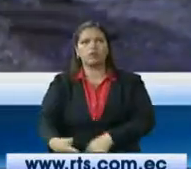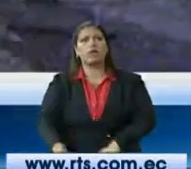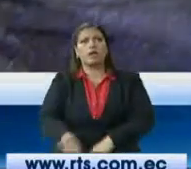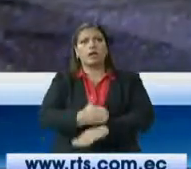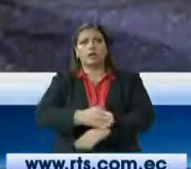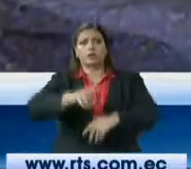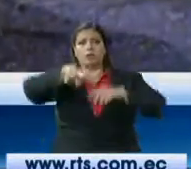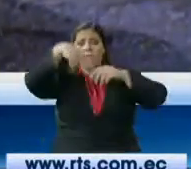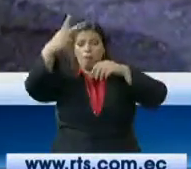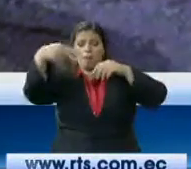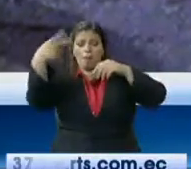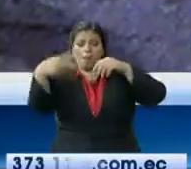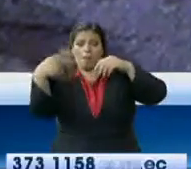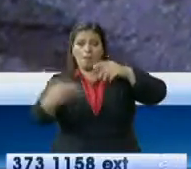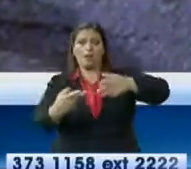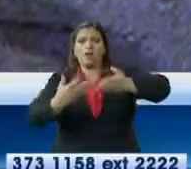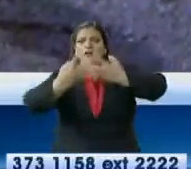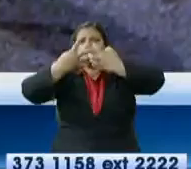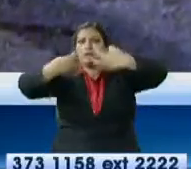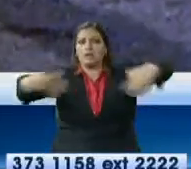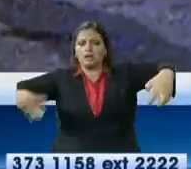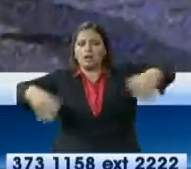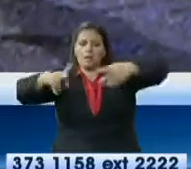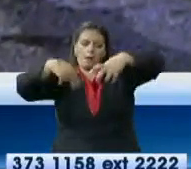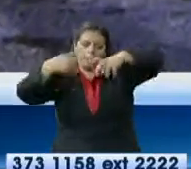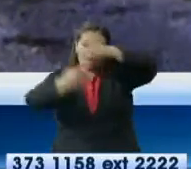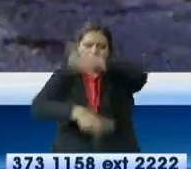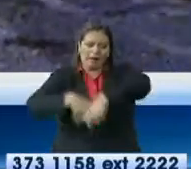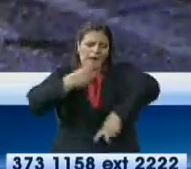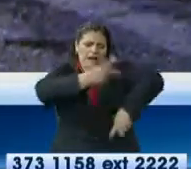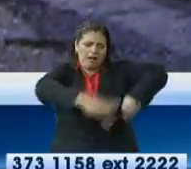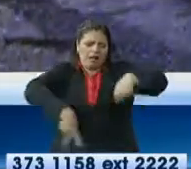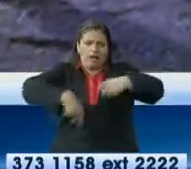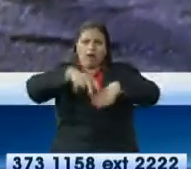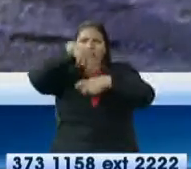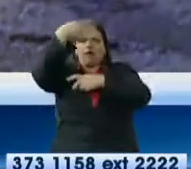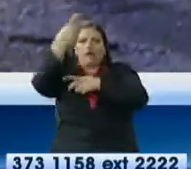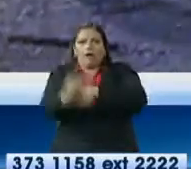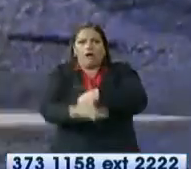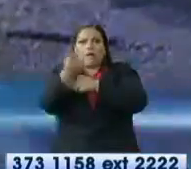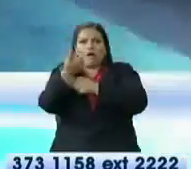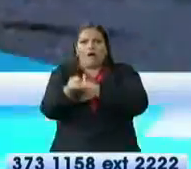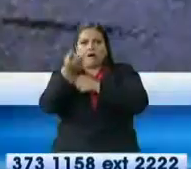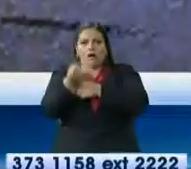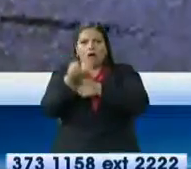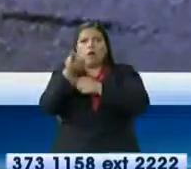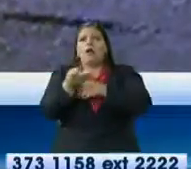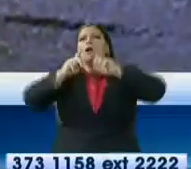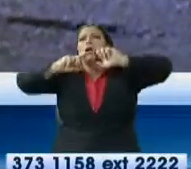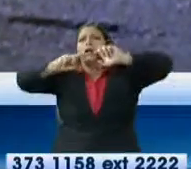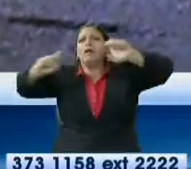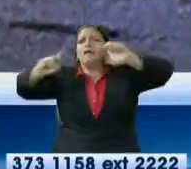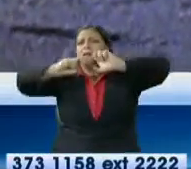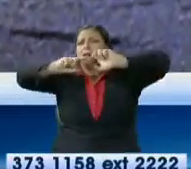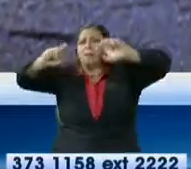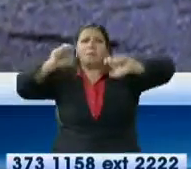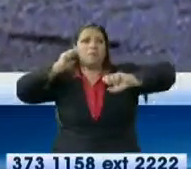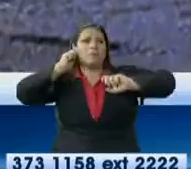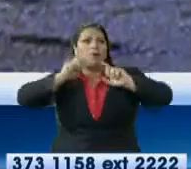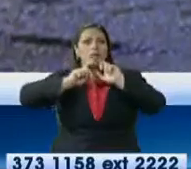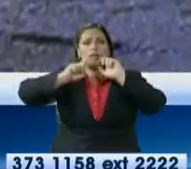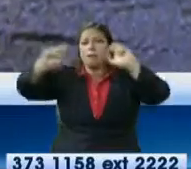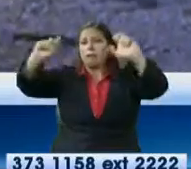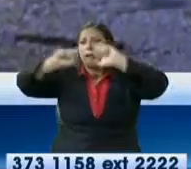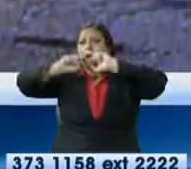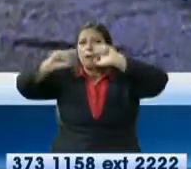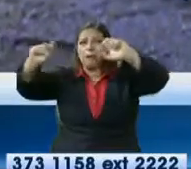auxilio, porque el señor, a lo que ya voló de la moto, él cayó primero. Y la moto quedó atrapada arriba, pero no sé, la moto, a lo que la chica estaba pidiendo auxilio,